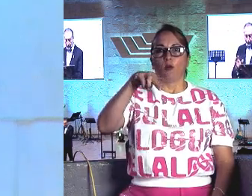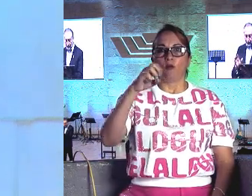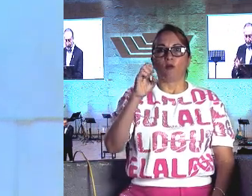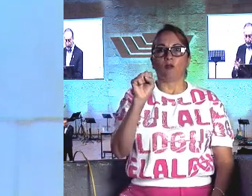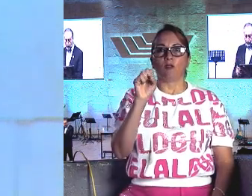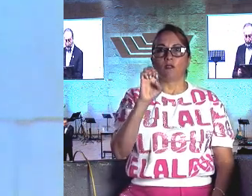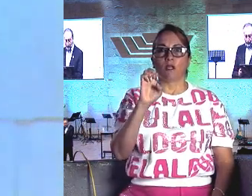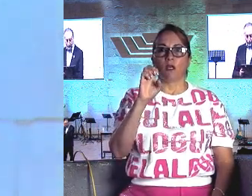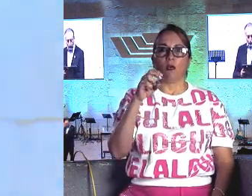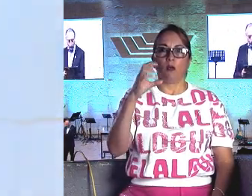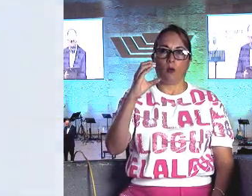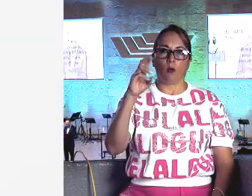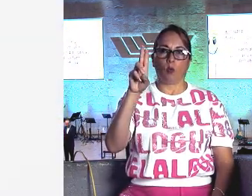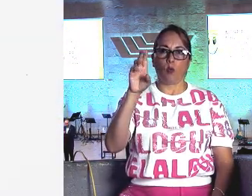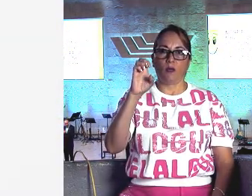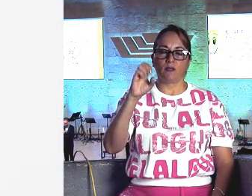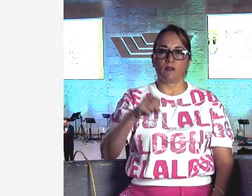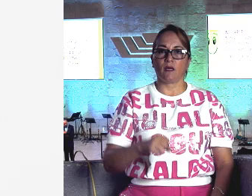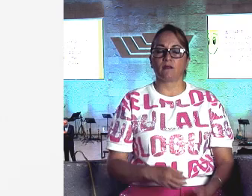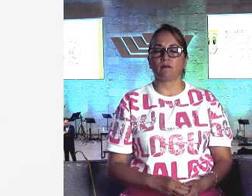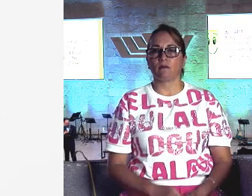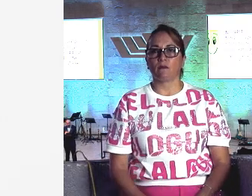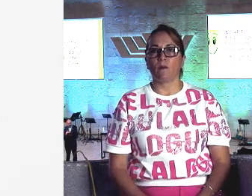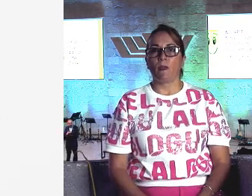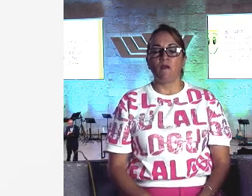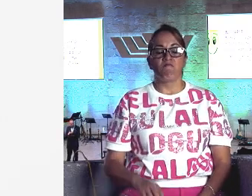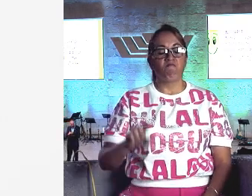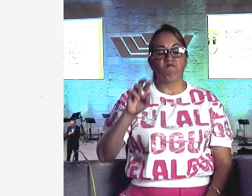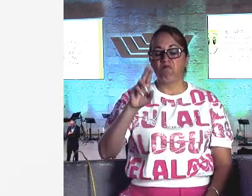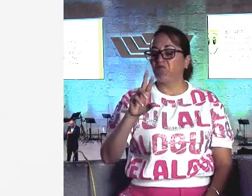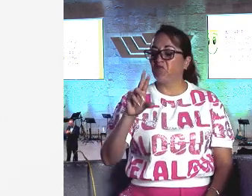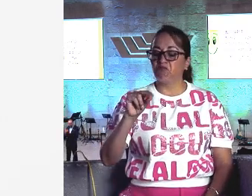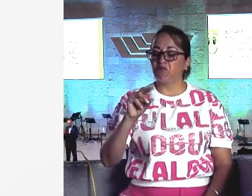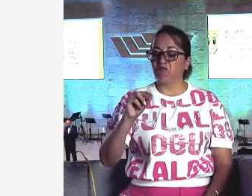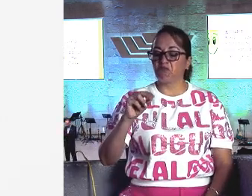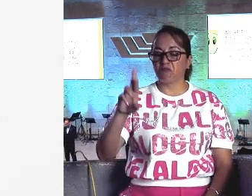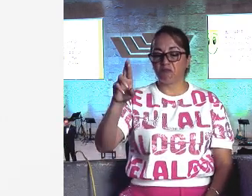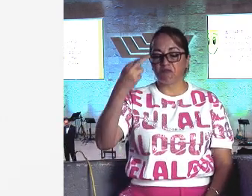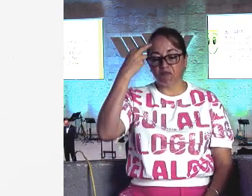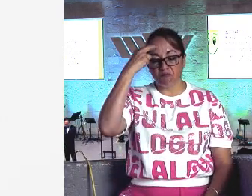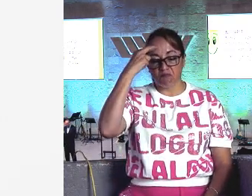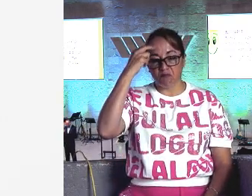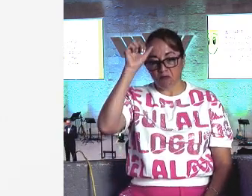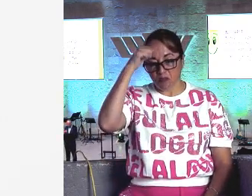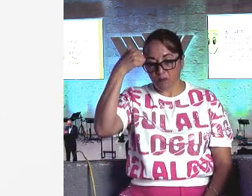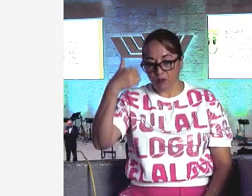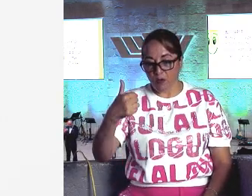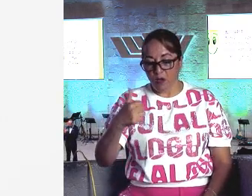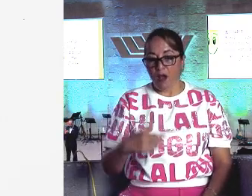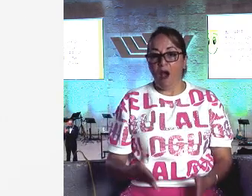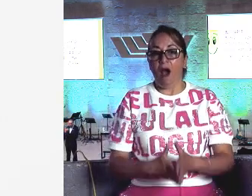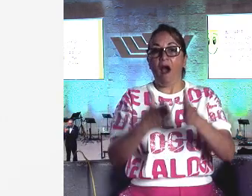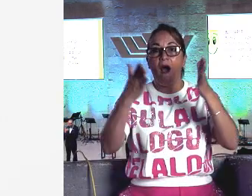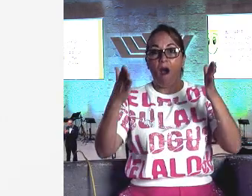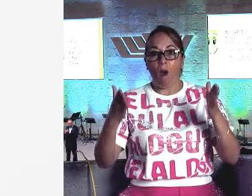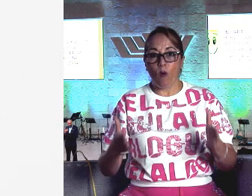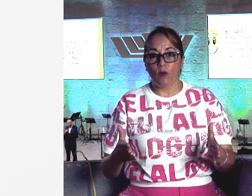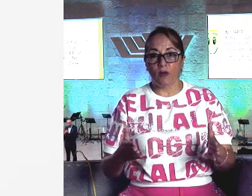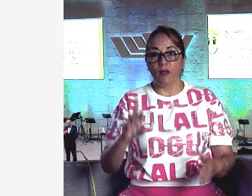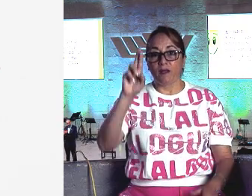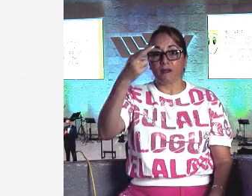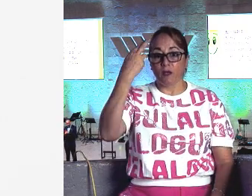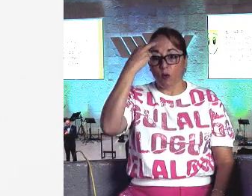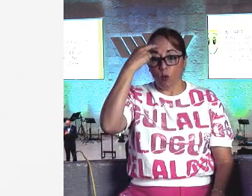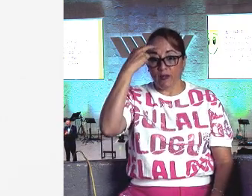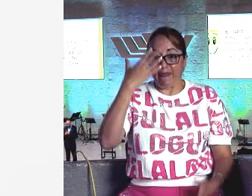el Salmo 25, 7, no te acuerdes de los pecados de rebeldía durante mi juventud, acuérdate de mí a la luz de tu amor